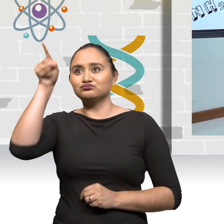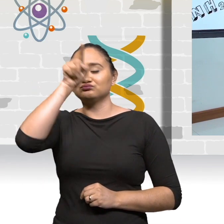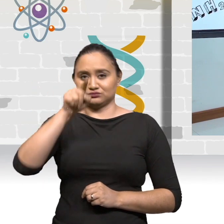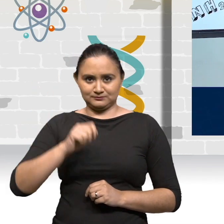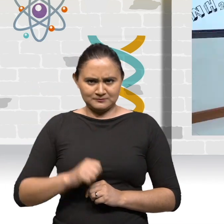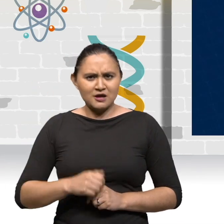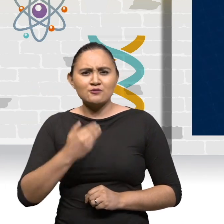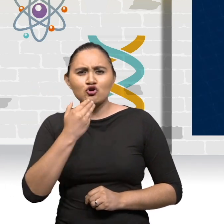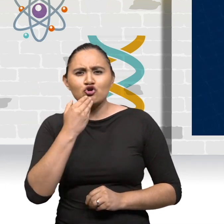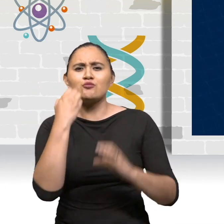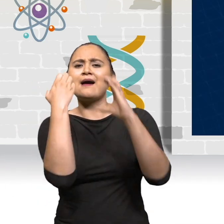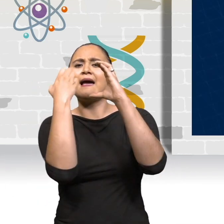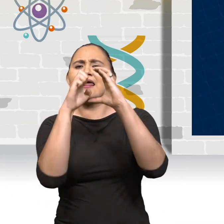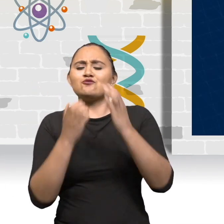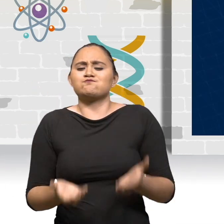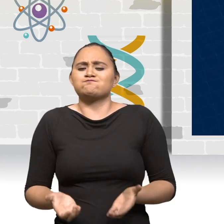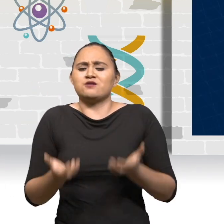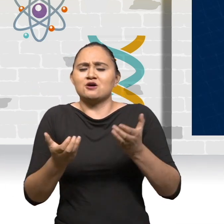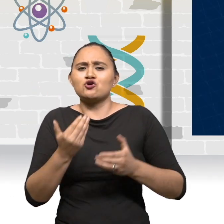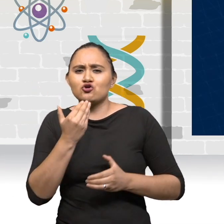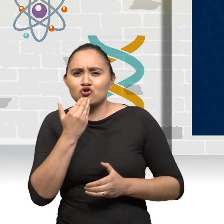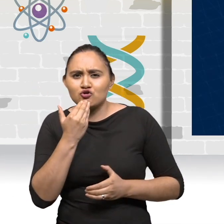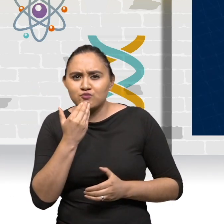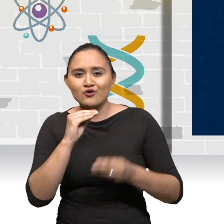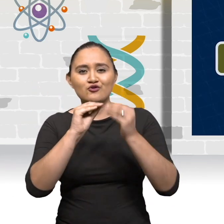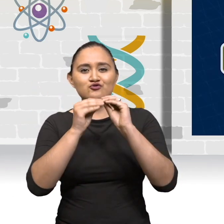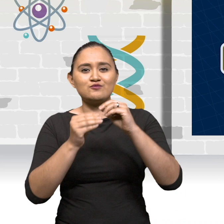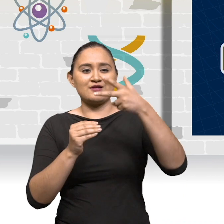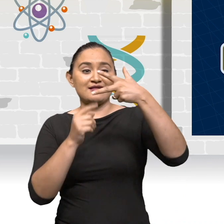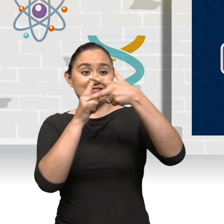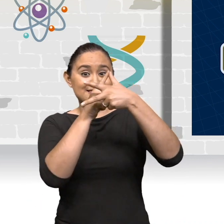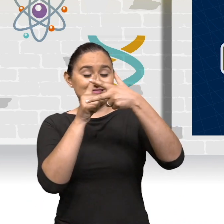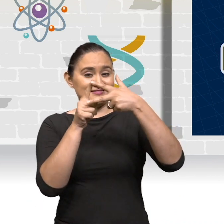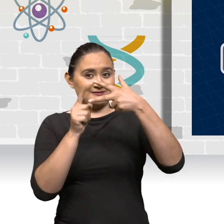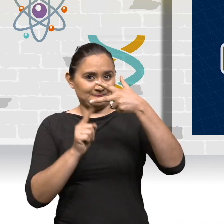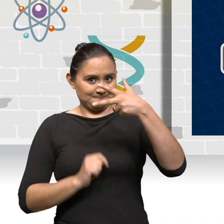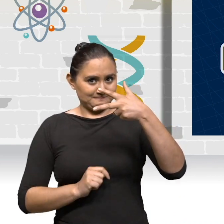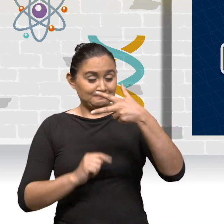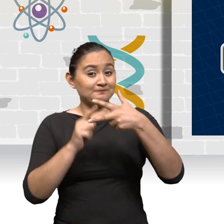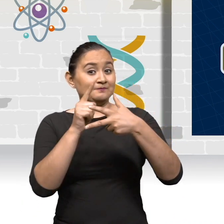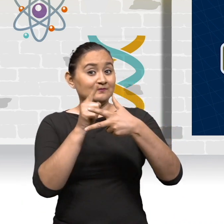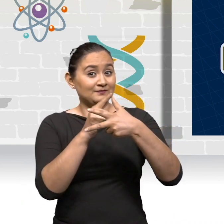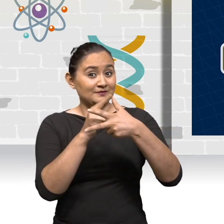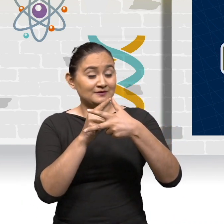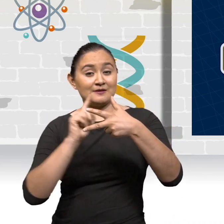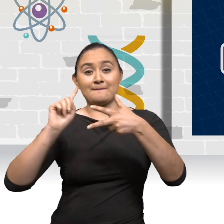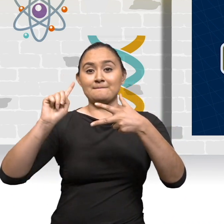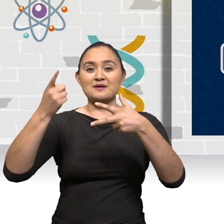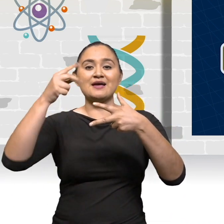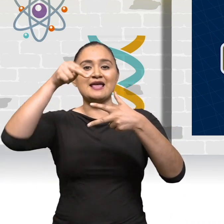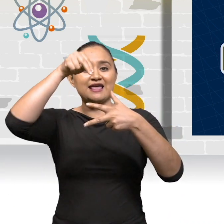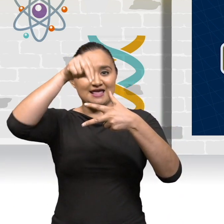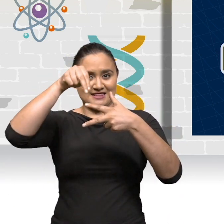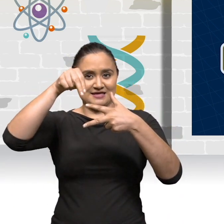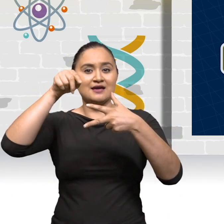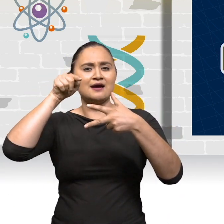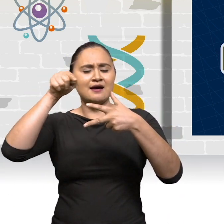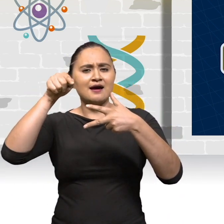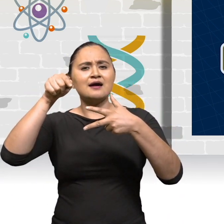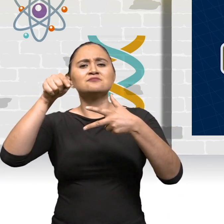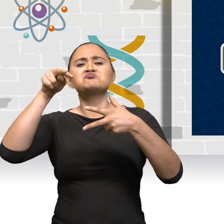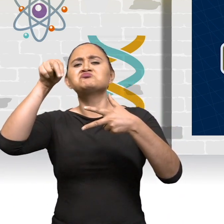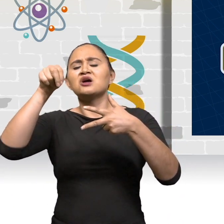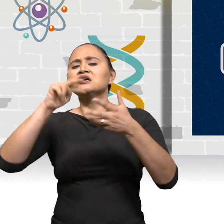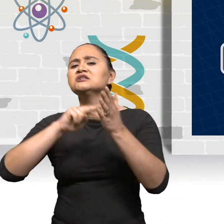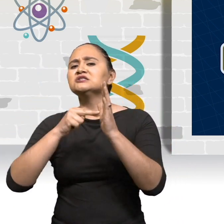densidad electrónica lo hacemos con tres números cuánticos javor había establecido el número cuántico principal n que describía